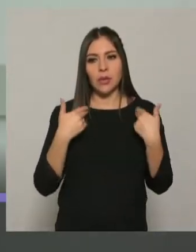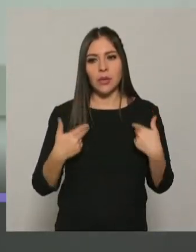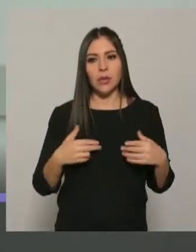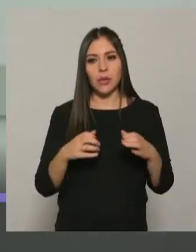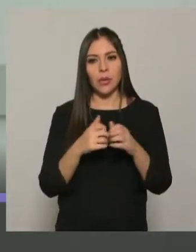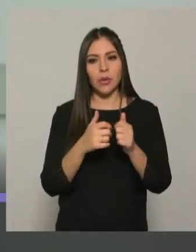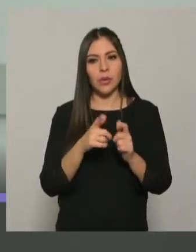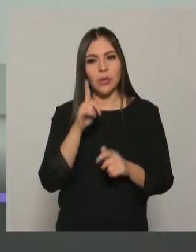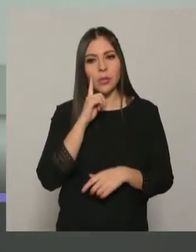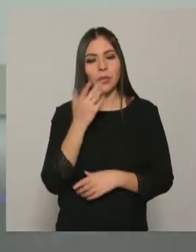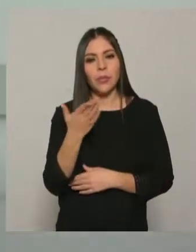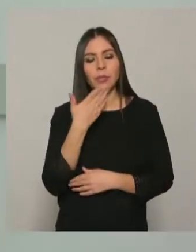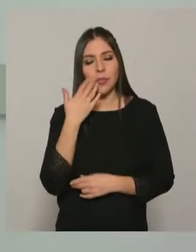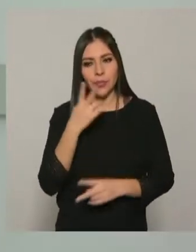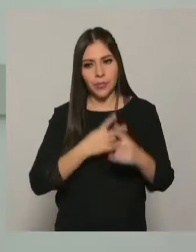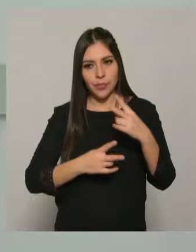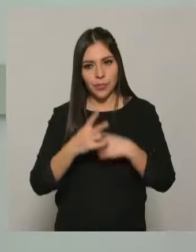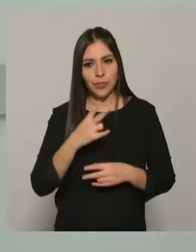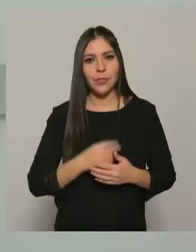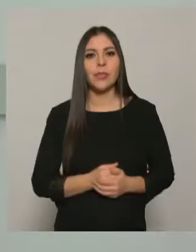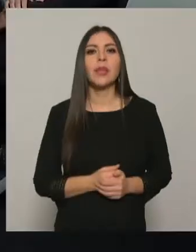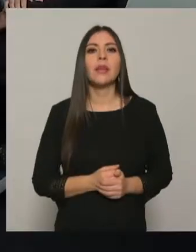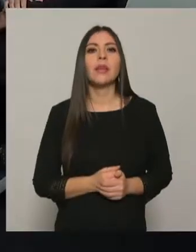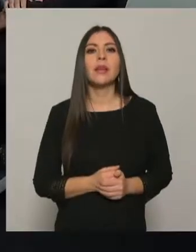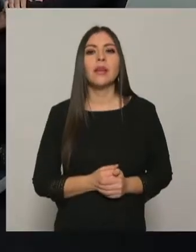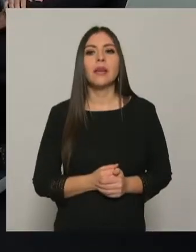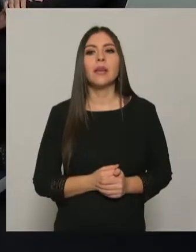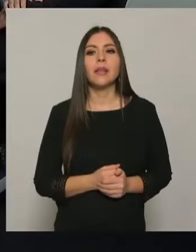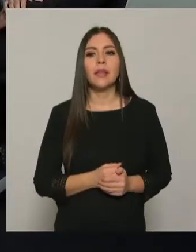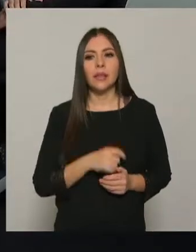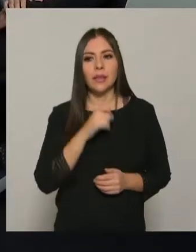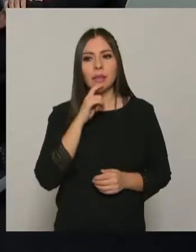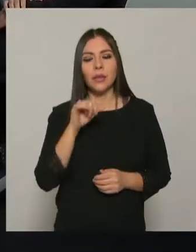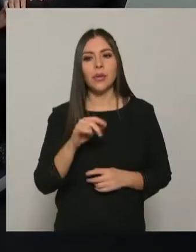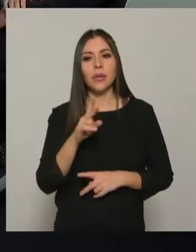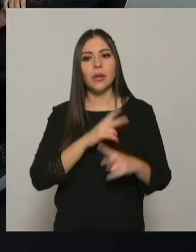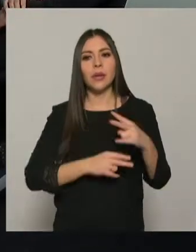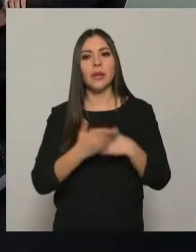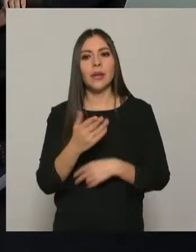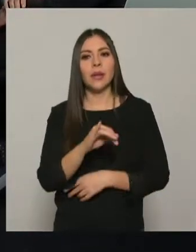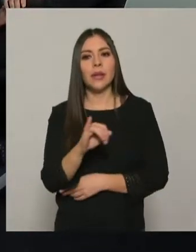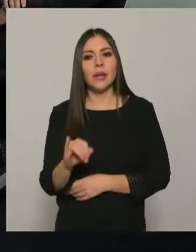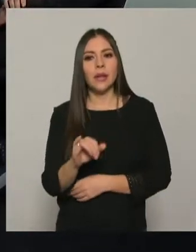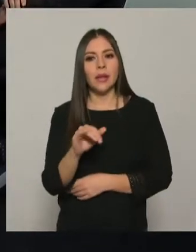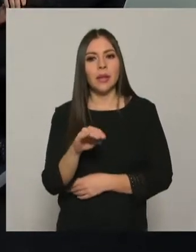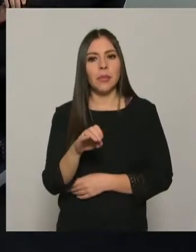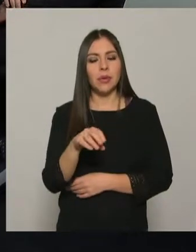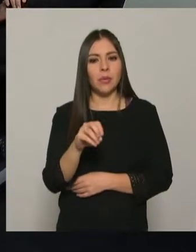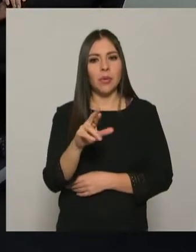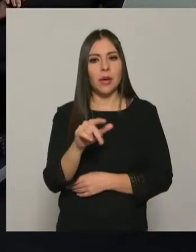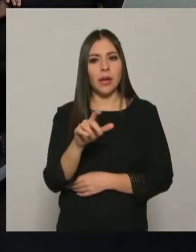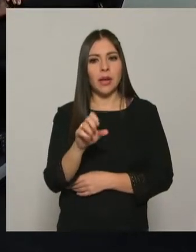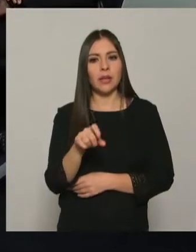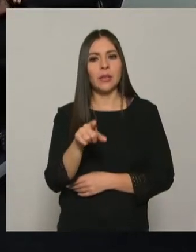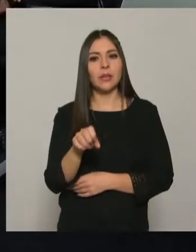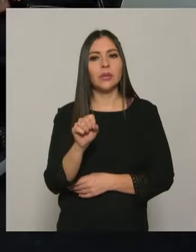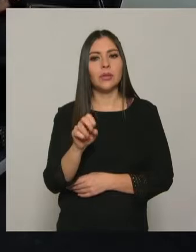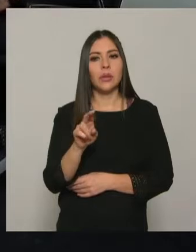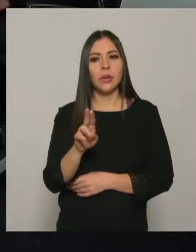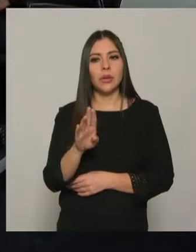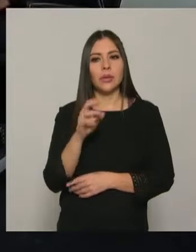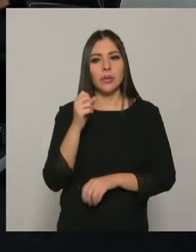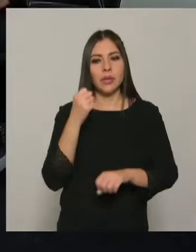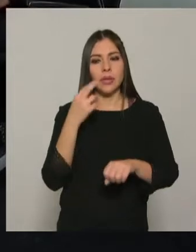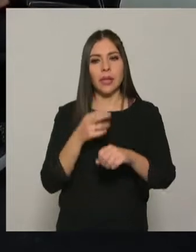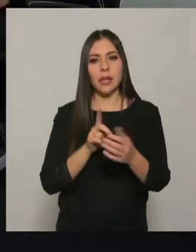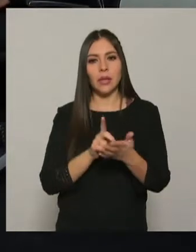¿Sí? Bienvenida, Gloria. Gracias. También contamos esta mañana con la valiosa presencia de Jaime Morales Beltrán. Él es subsecretario de